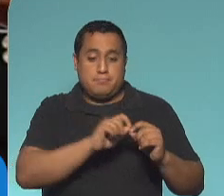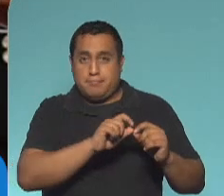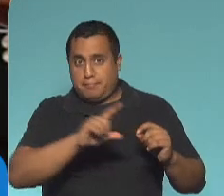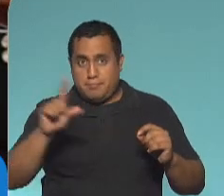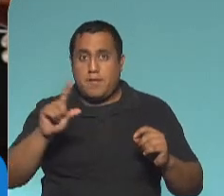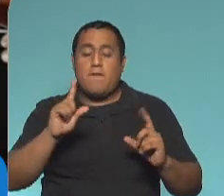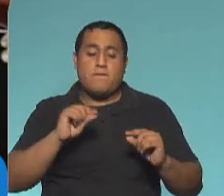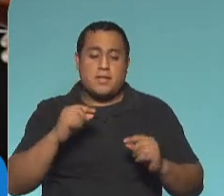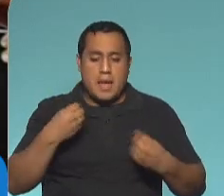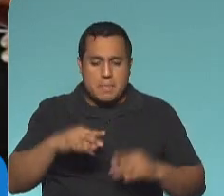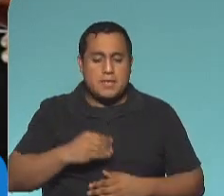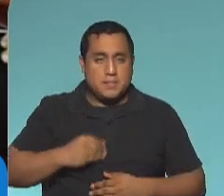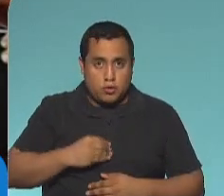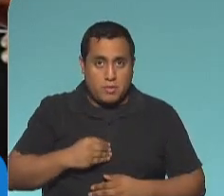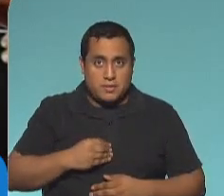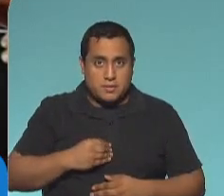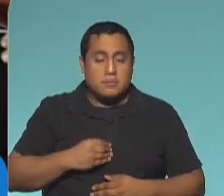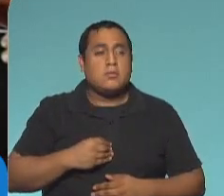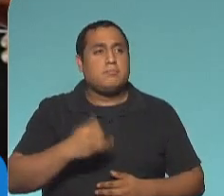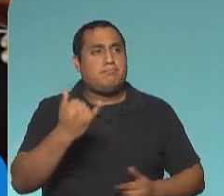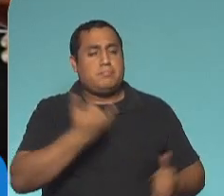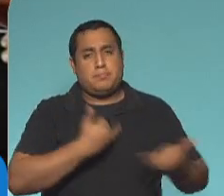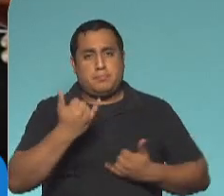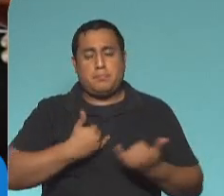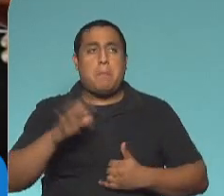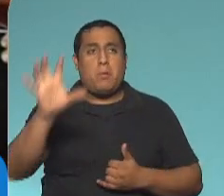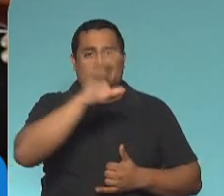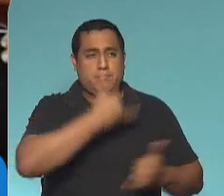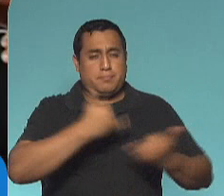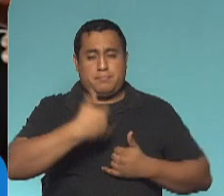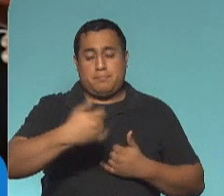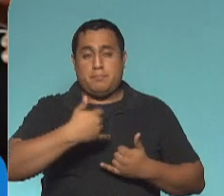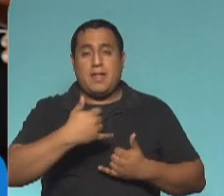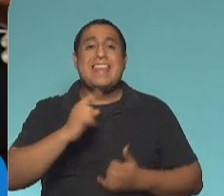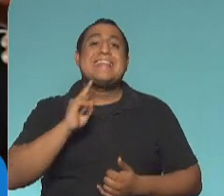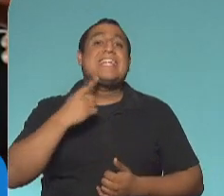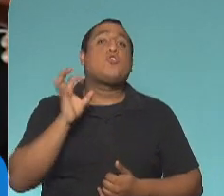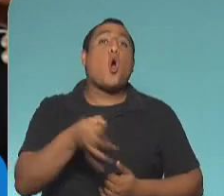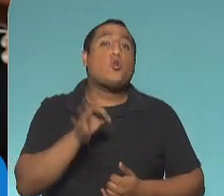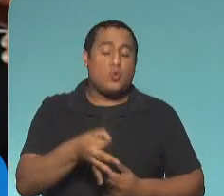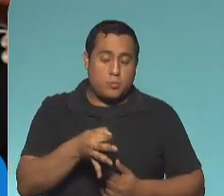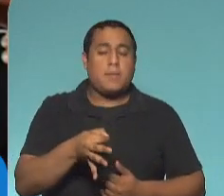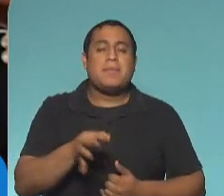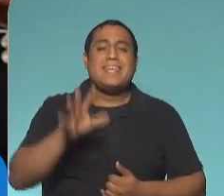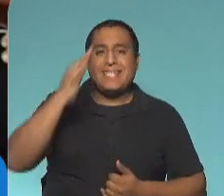epidémica que se analiza también desde epidemiología con las provincias. El 13 de octubre se